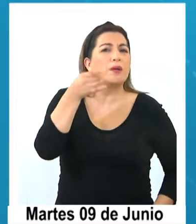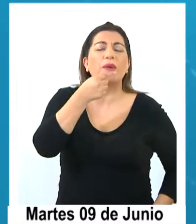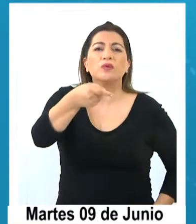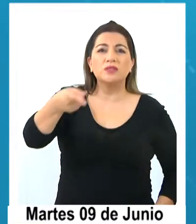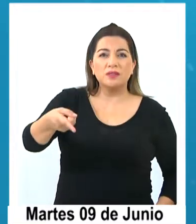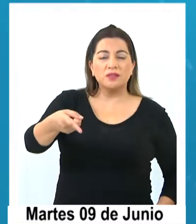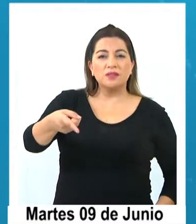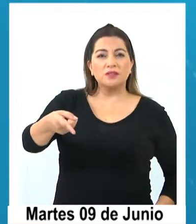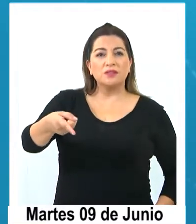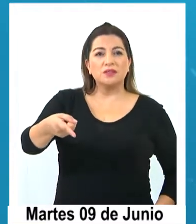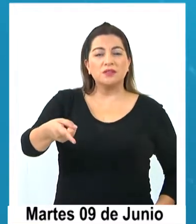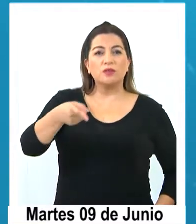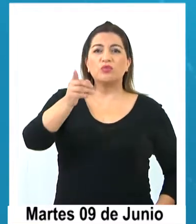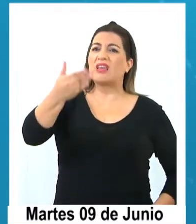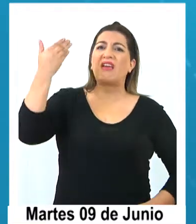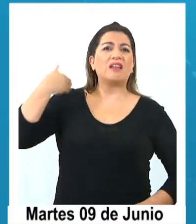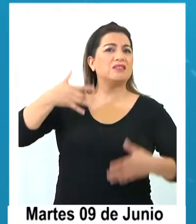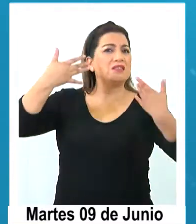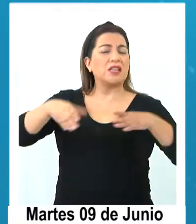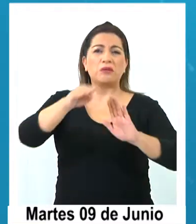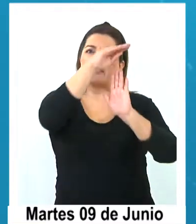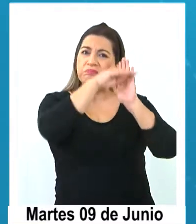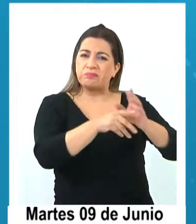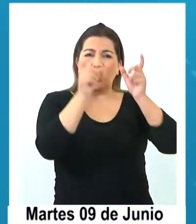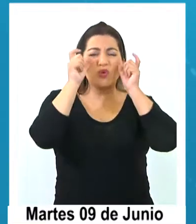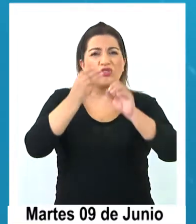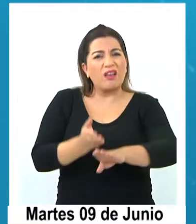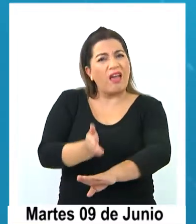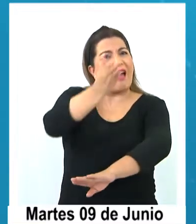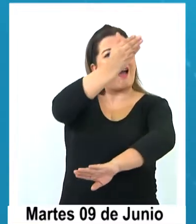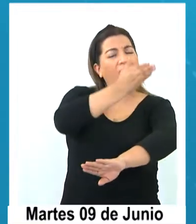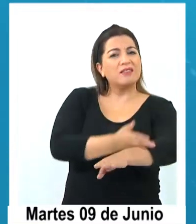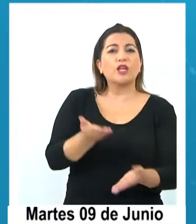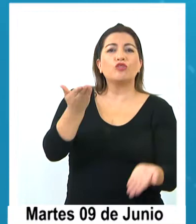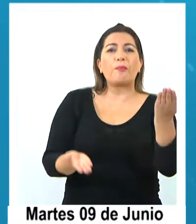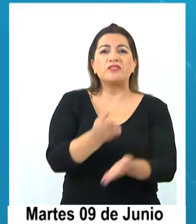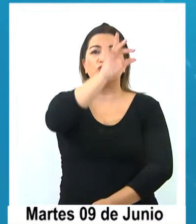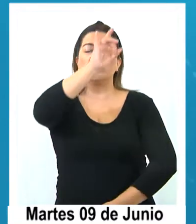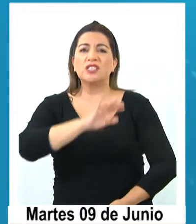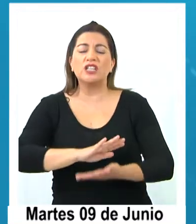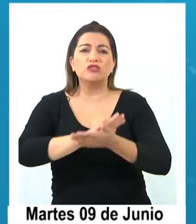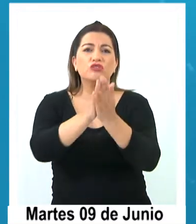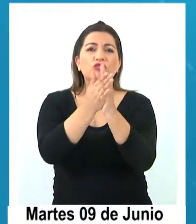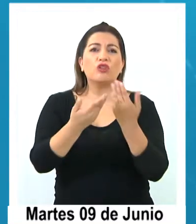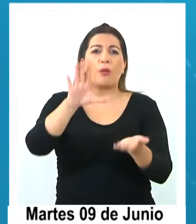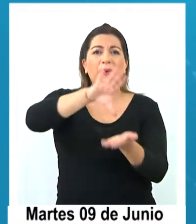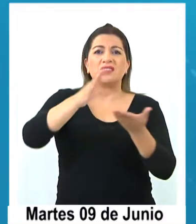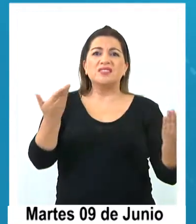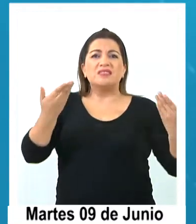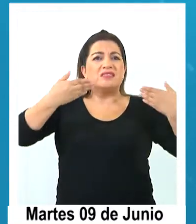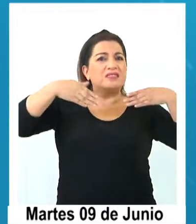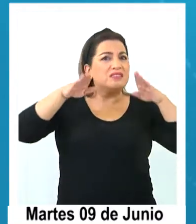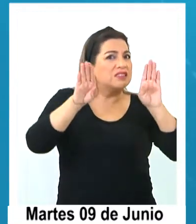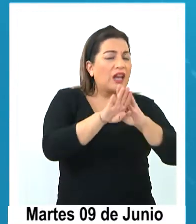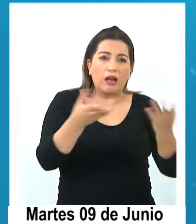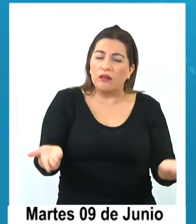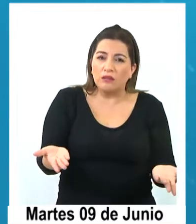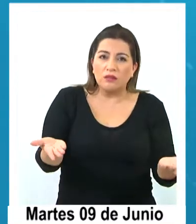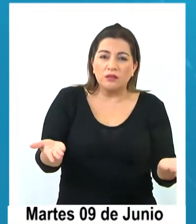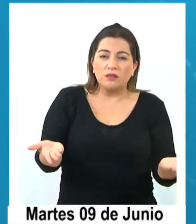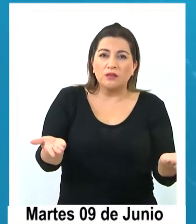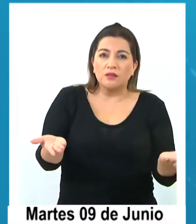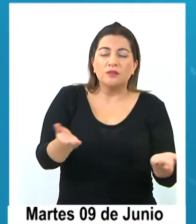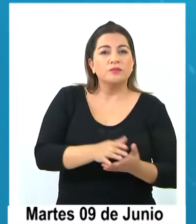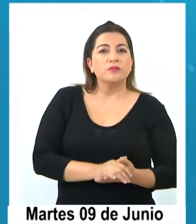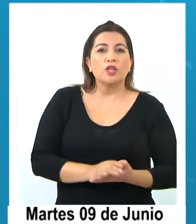pasando? Si en el fondo tomaron las medidas bastante antes que en Chile, se cerró totalmente el país, cerraron fronteras,